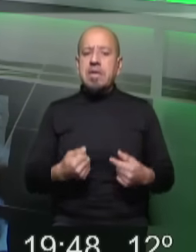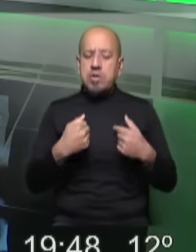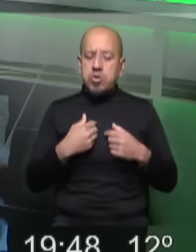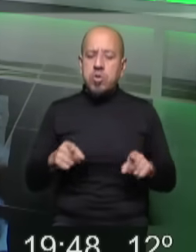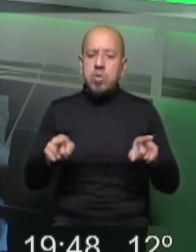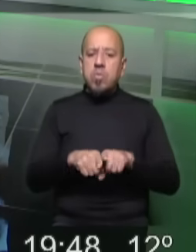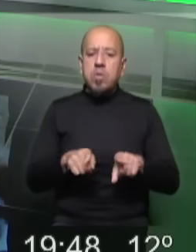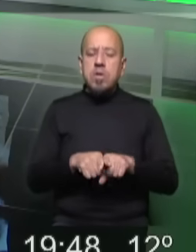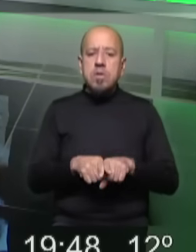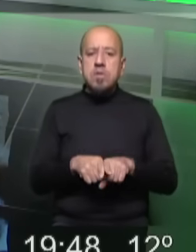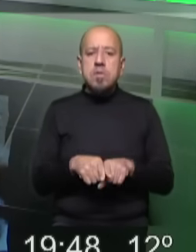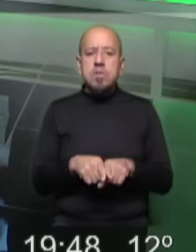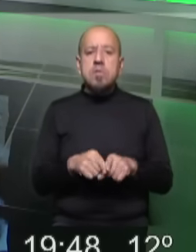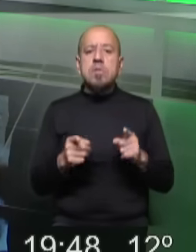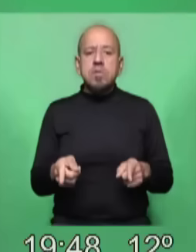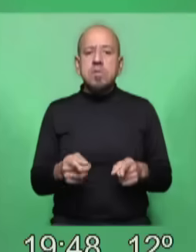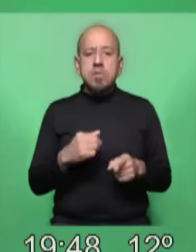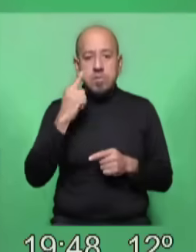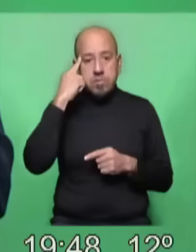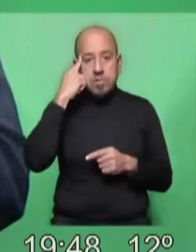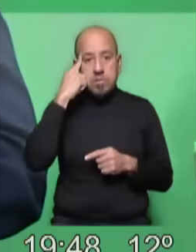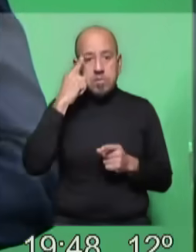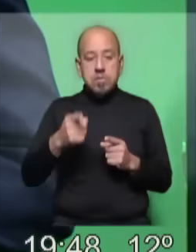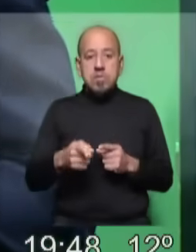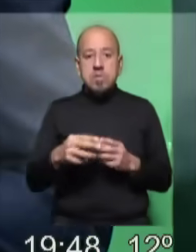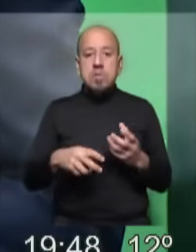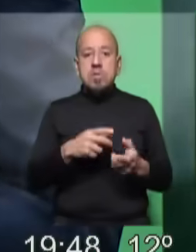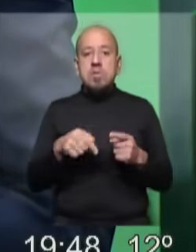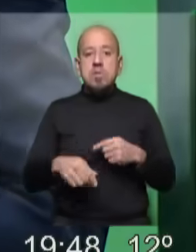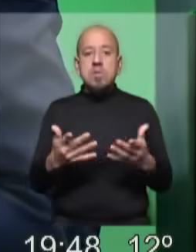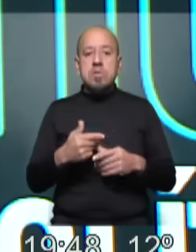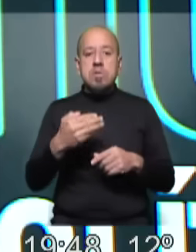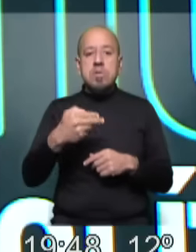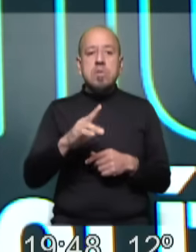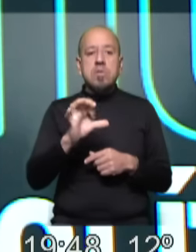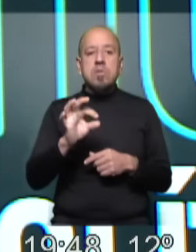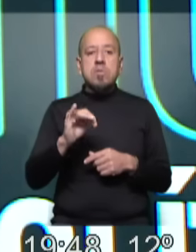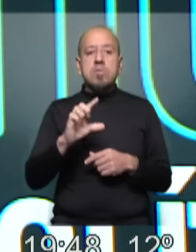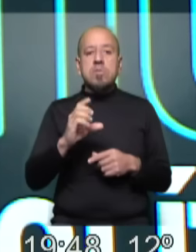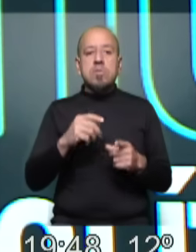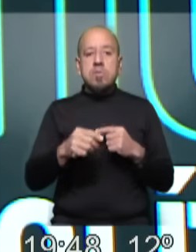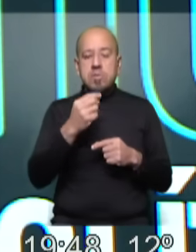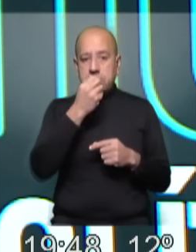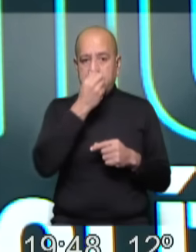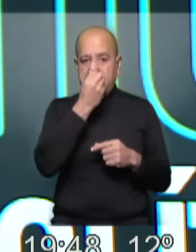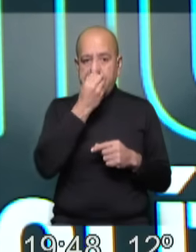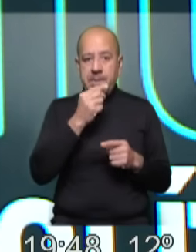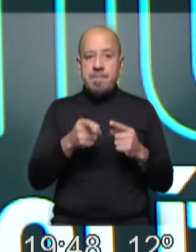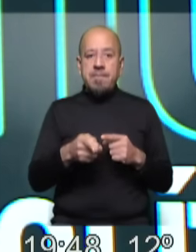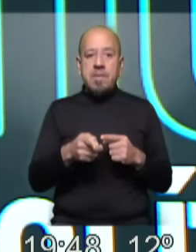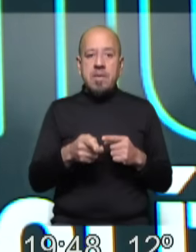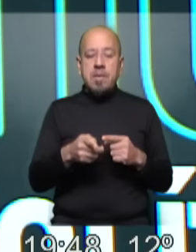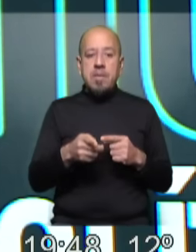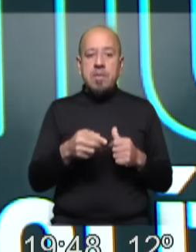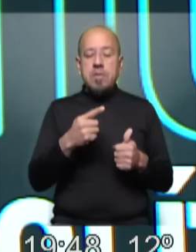para que hiciera lo mismo Está bien pensar que el más este comprometido en este momento es bustillo bueno sin dudas además por las cosas que dice en